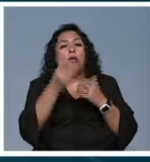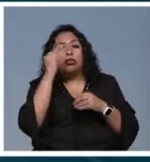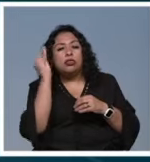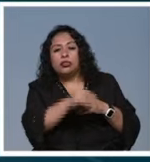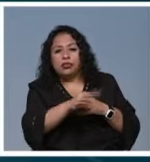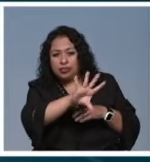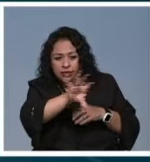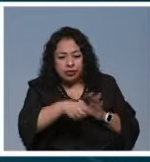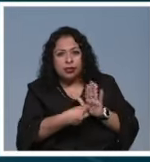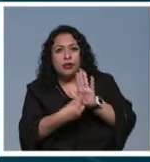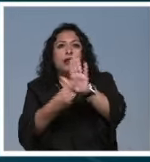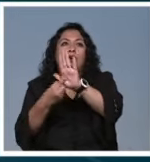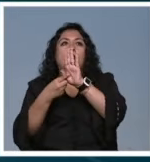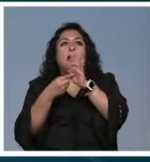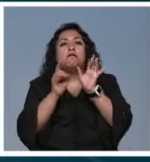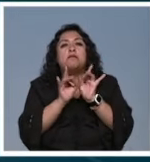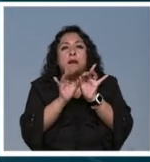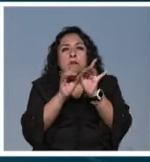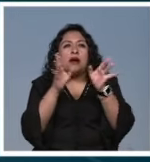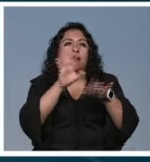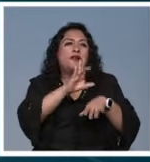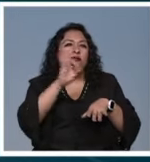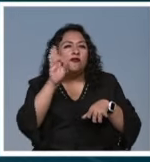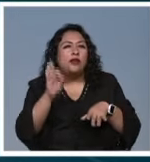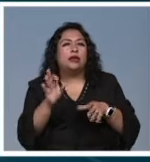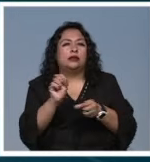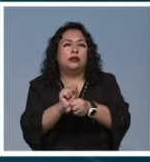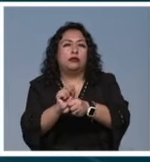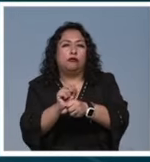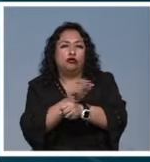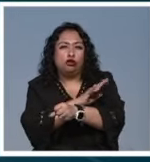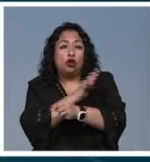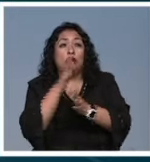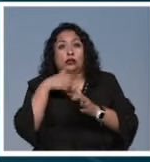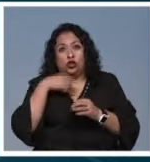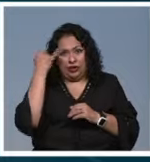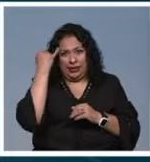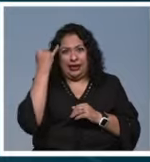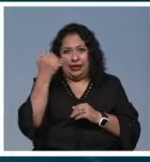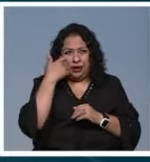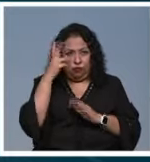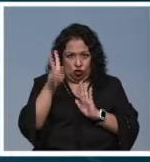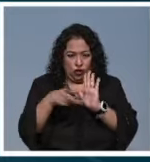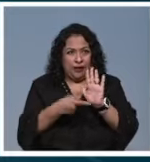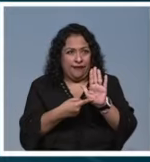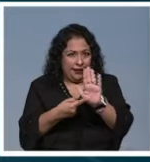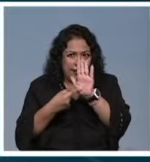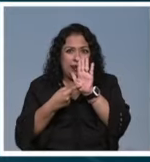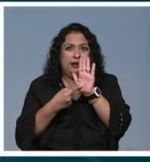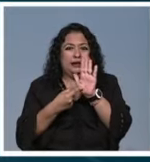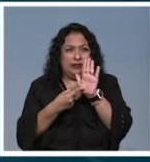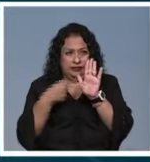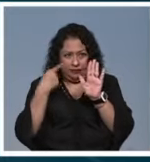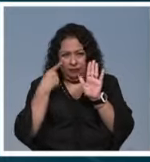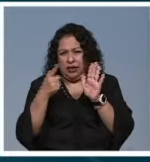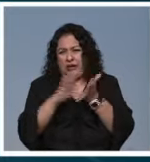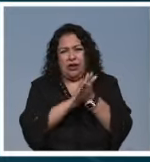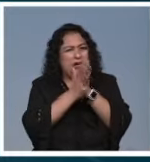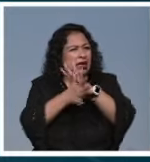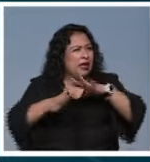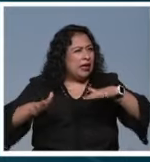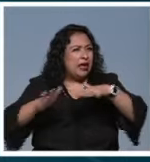ciertos acontecimientos, ciertas fechas, ciertas emociones, y mi idea es como volverlas a traer,